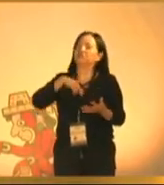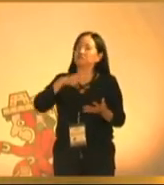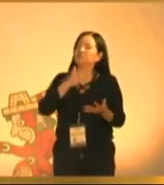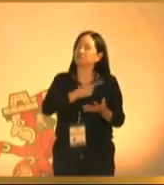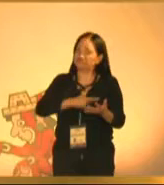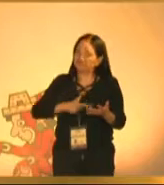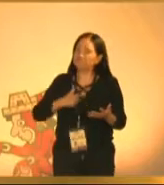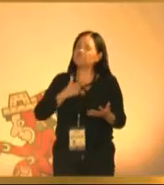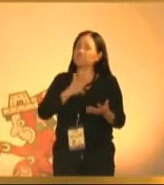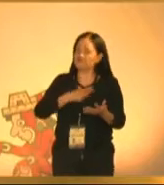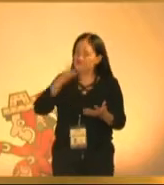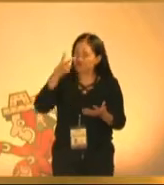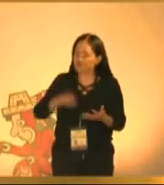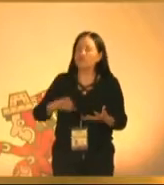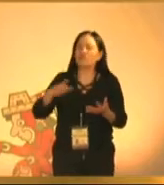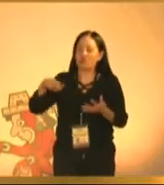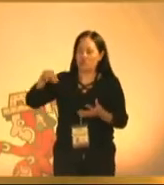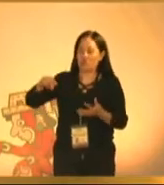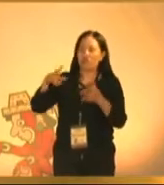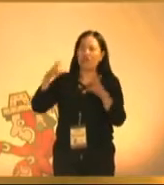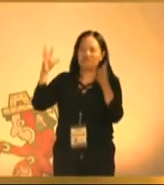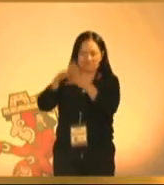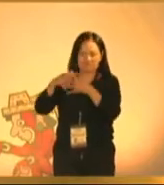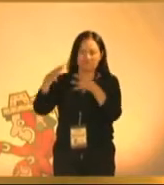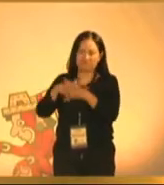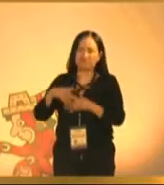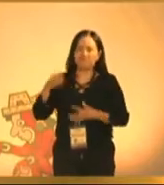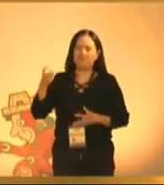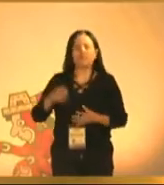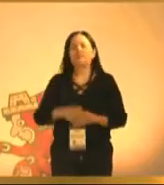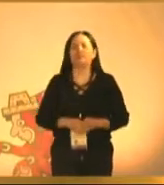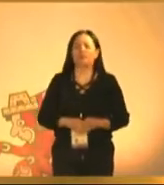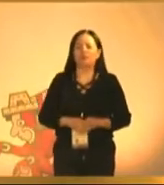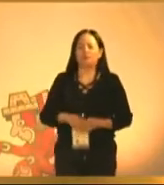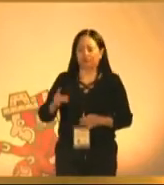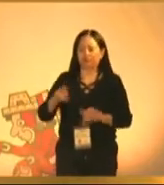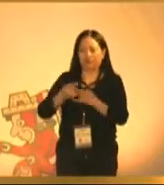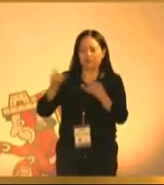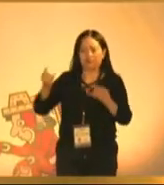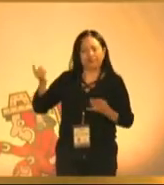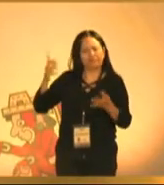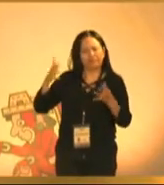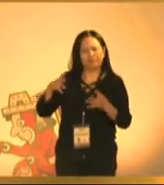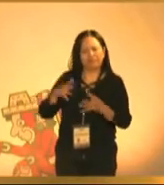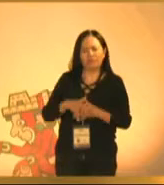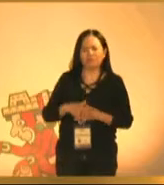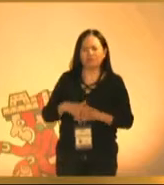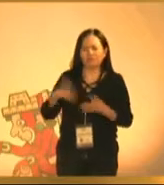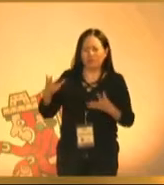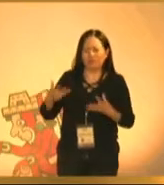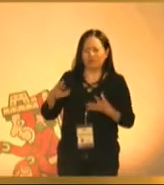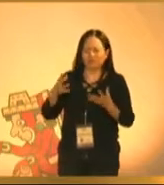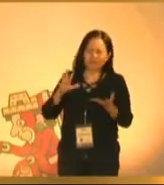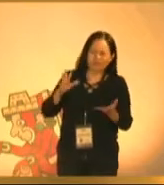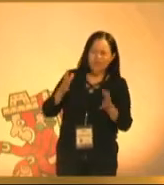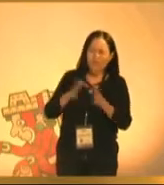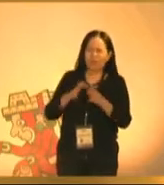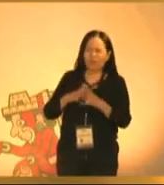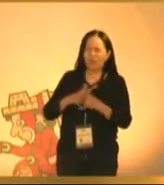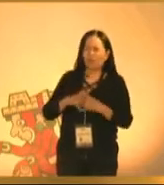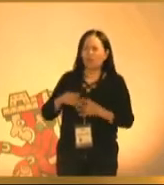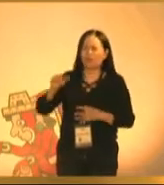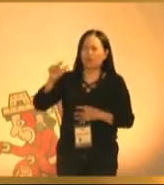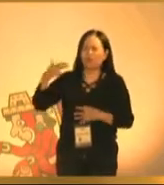buena novela de guerra en el sentido del del heroísmo mezclado con el horror y la